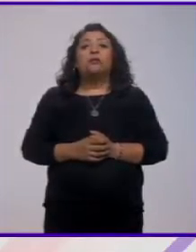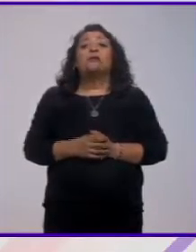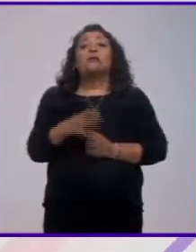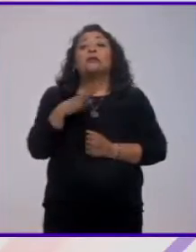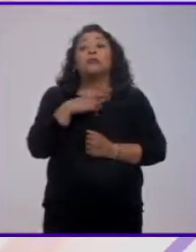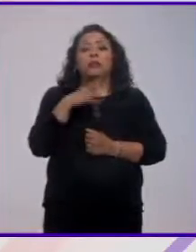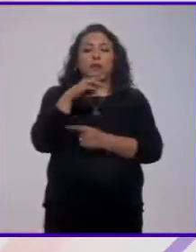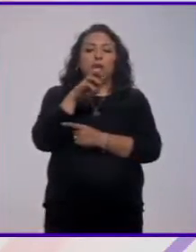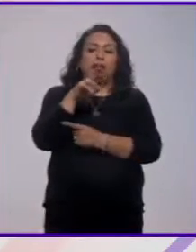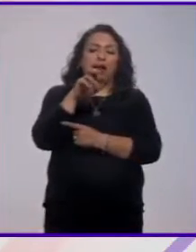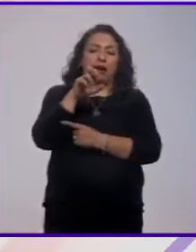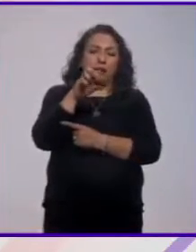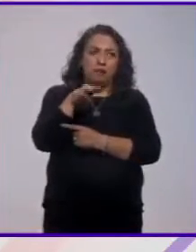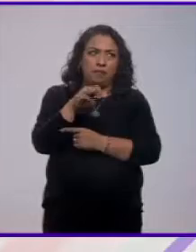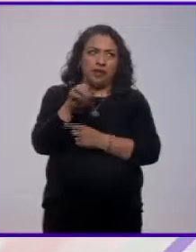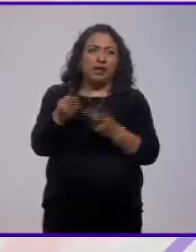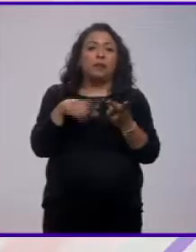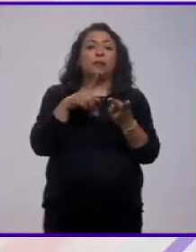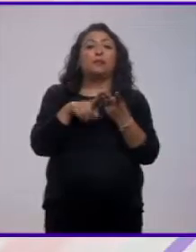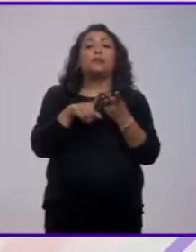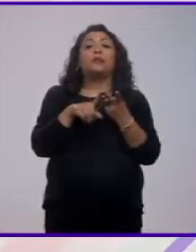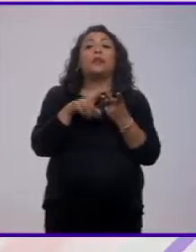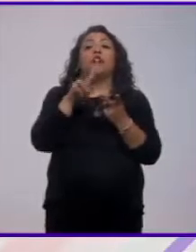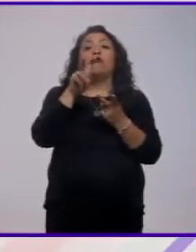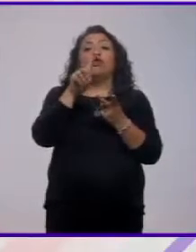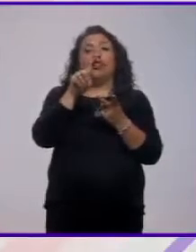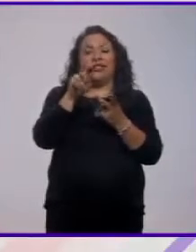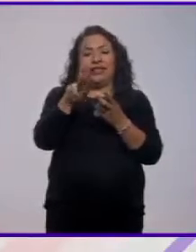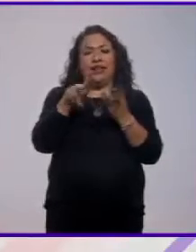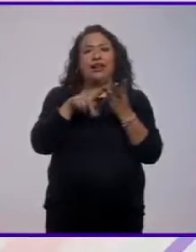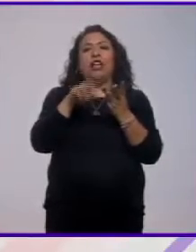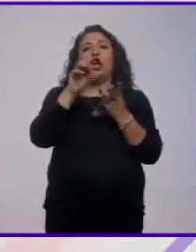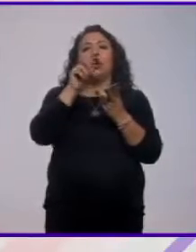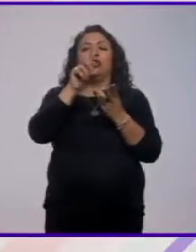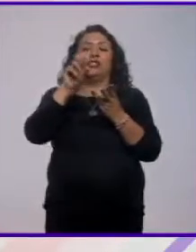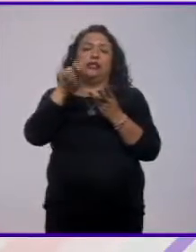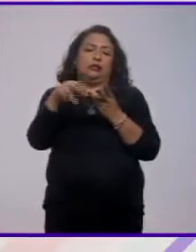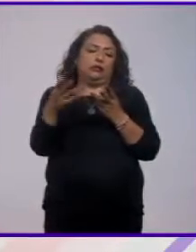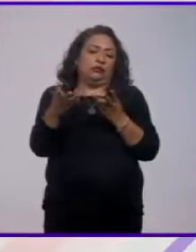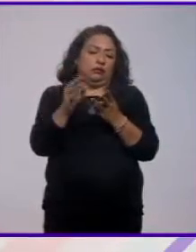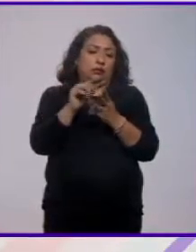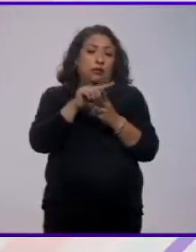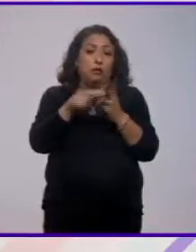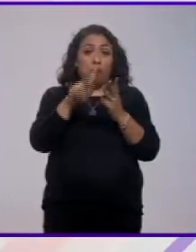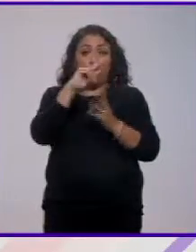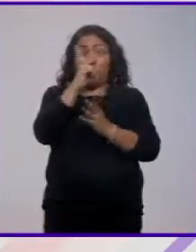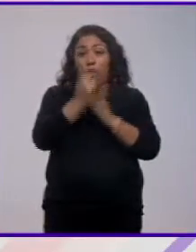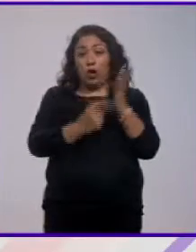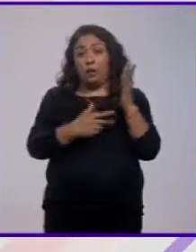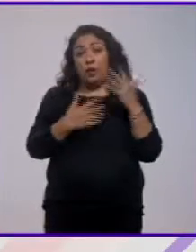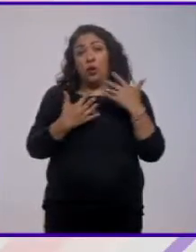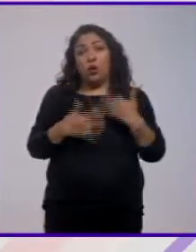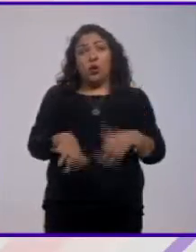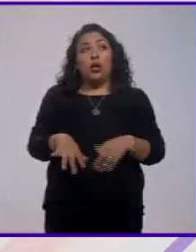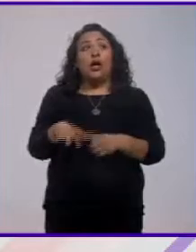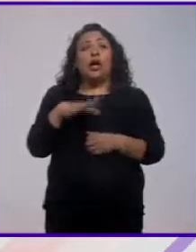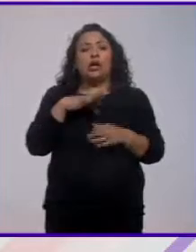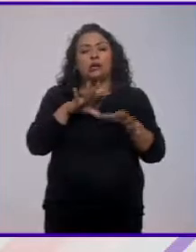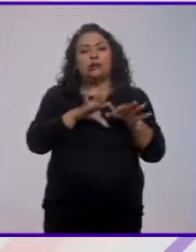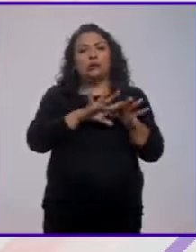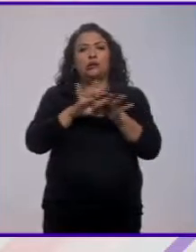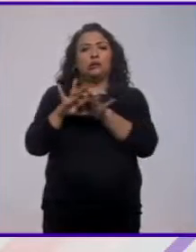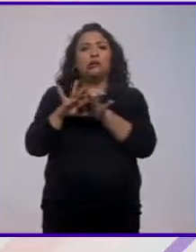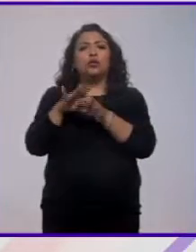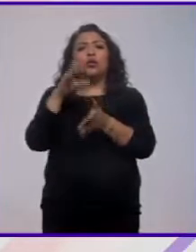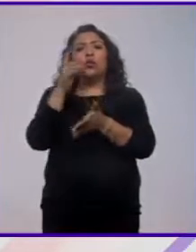Tenemos Mallarmé, a Voltaire y, por supuesto, a Auden. Entonces, es un programa que se enlaza